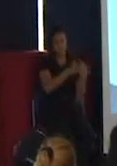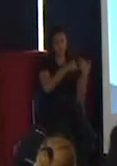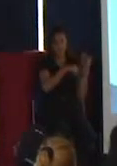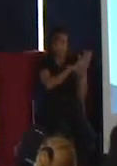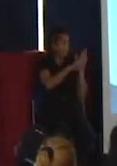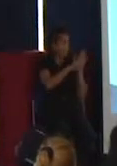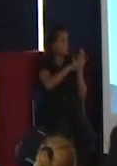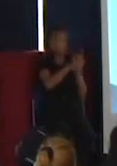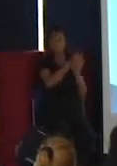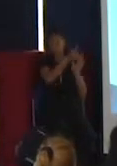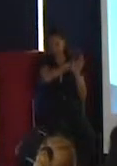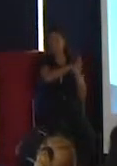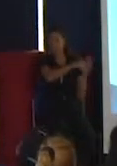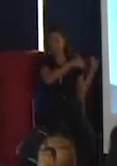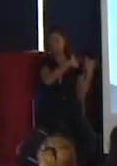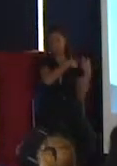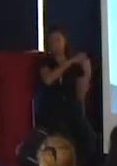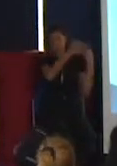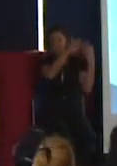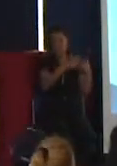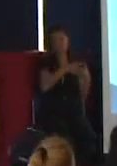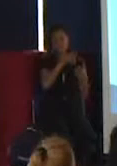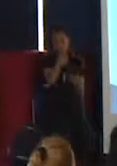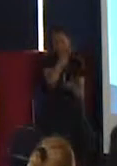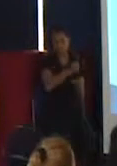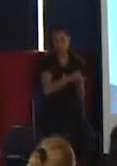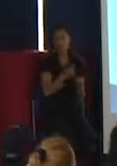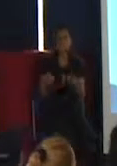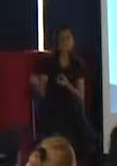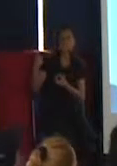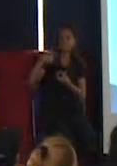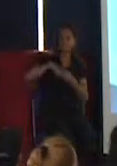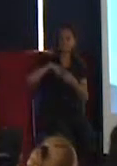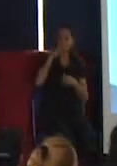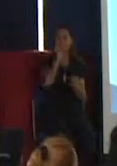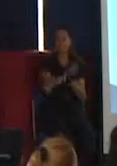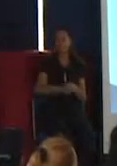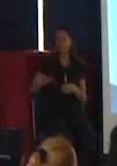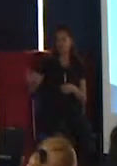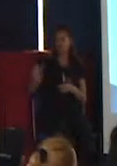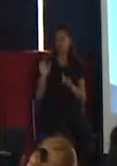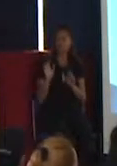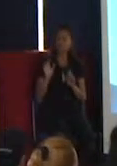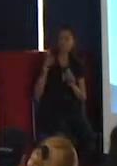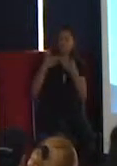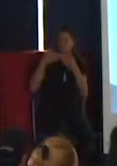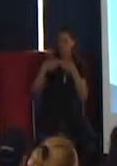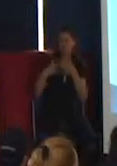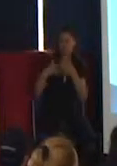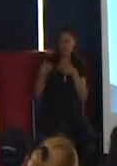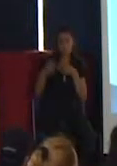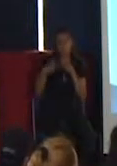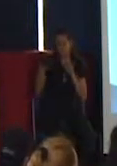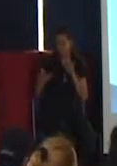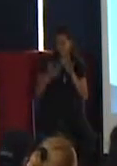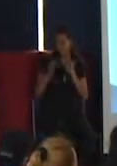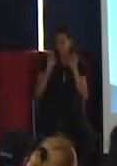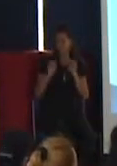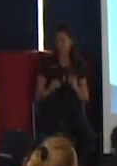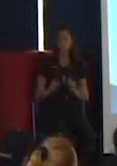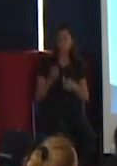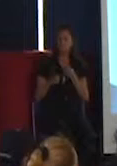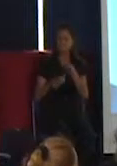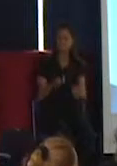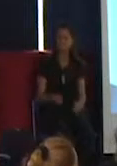esta ley, tienen la obligación de contratar a personas aptas independientemente de los cargos que le coloquen,